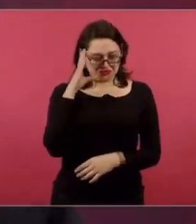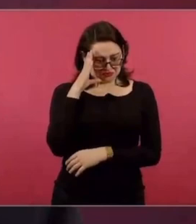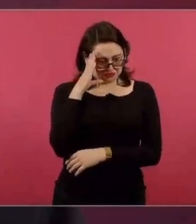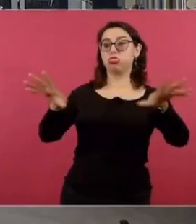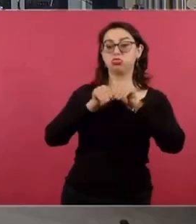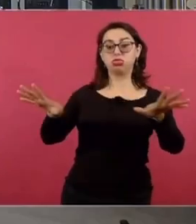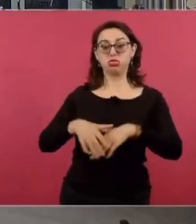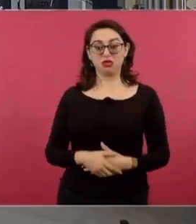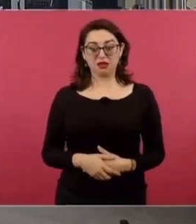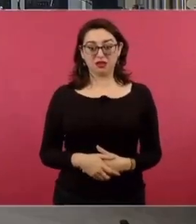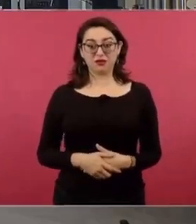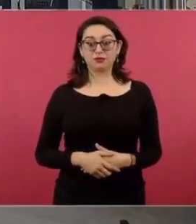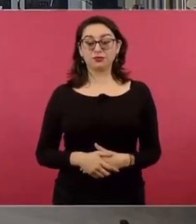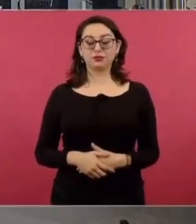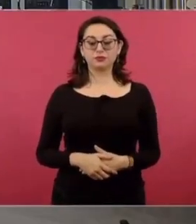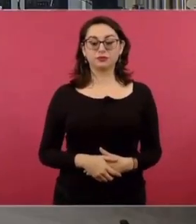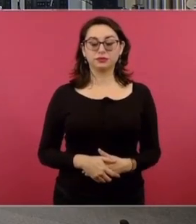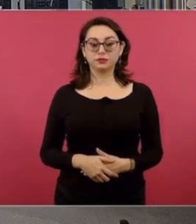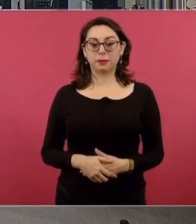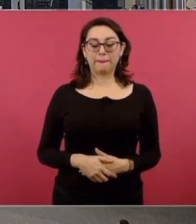porque les molesta